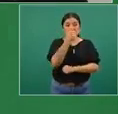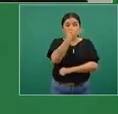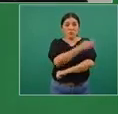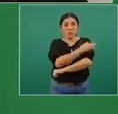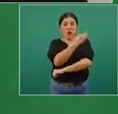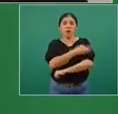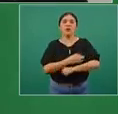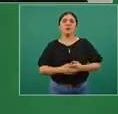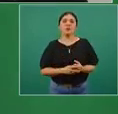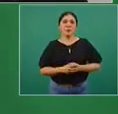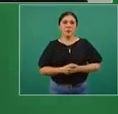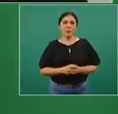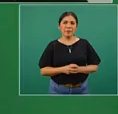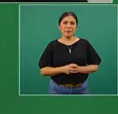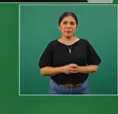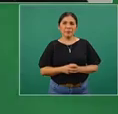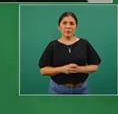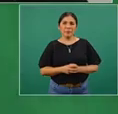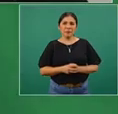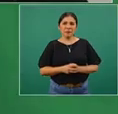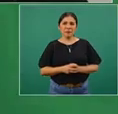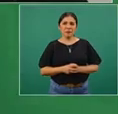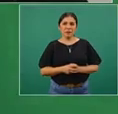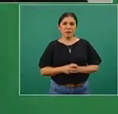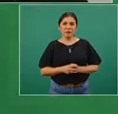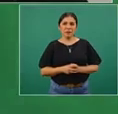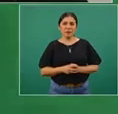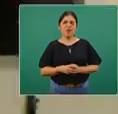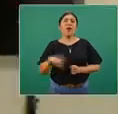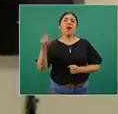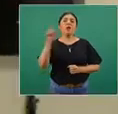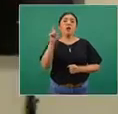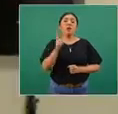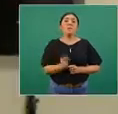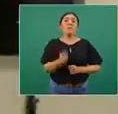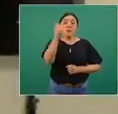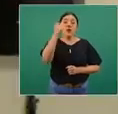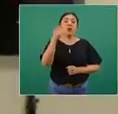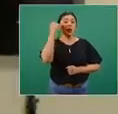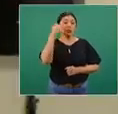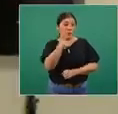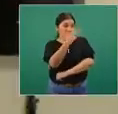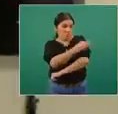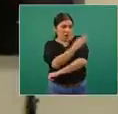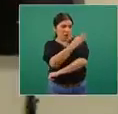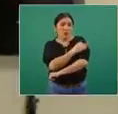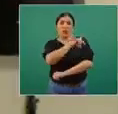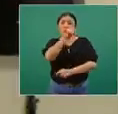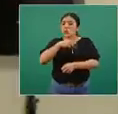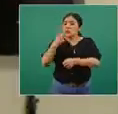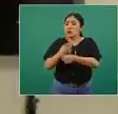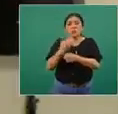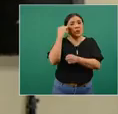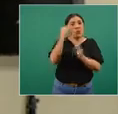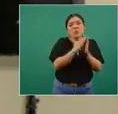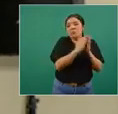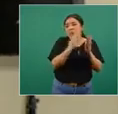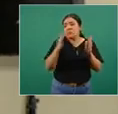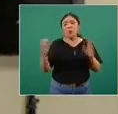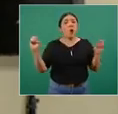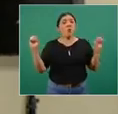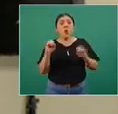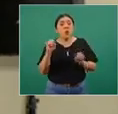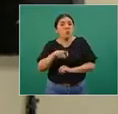o sea, se pasaría del tiempo, requeriría después volverse a vacunar con la primera y segunda dosis, o podría aplicarse después de mucho tiempo la